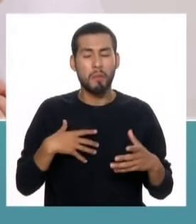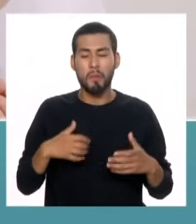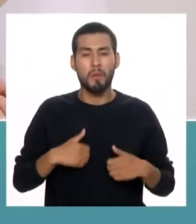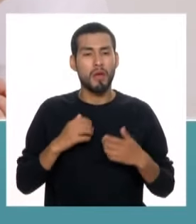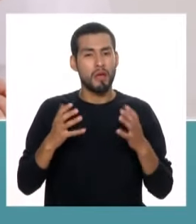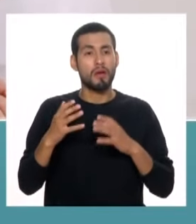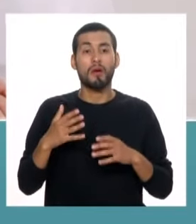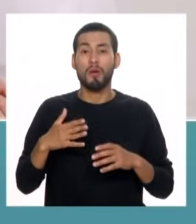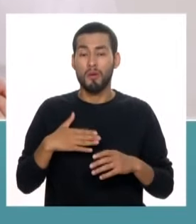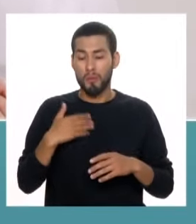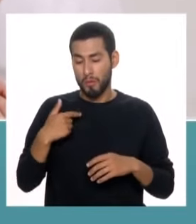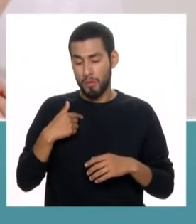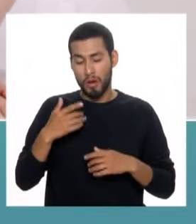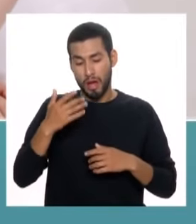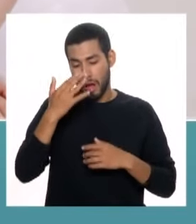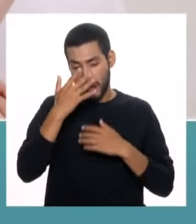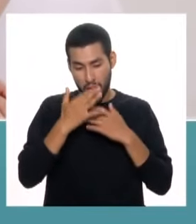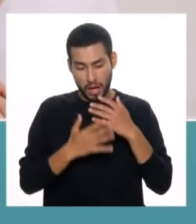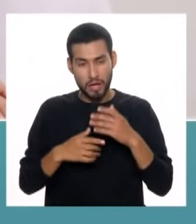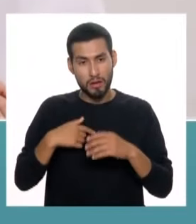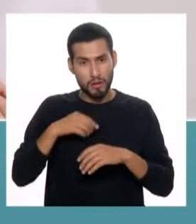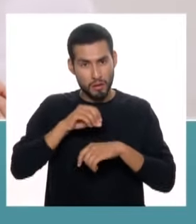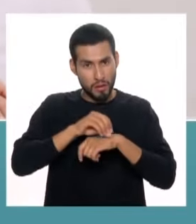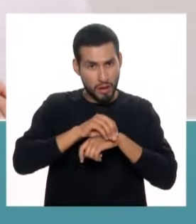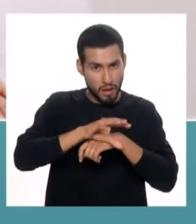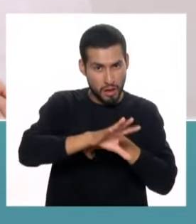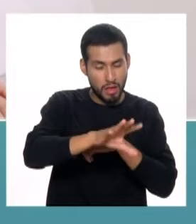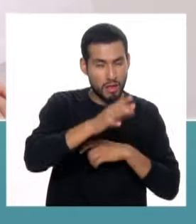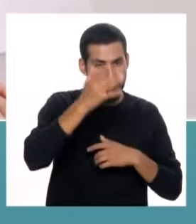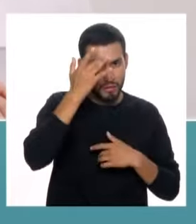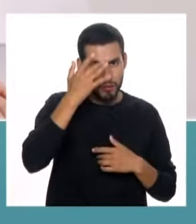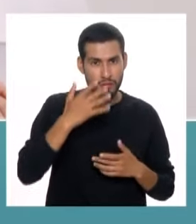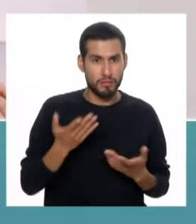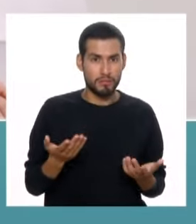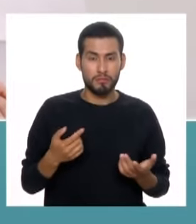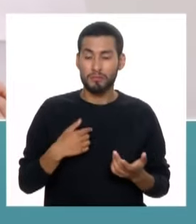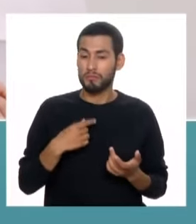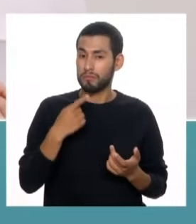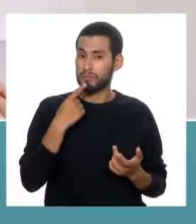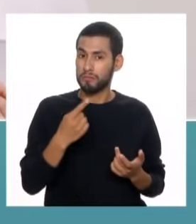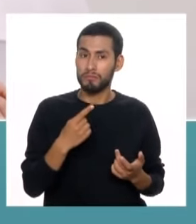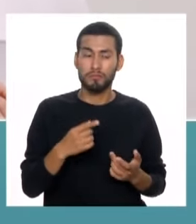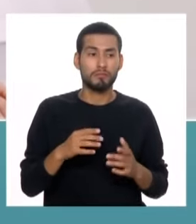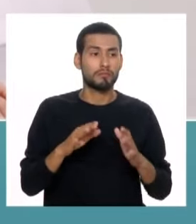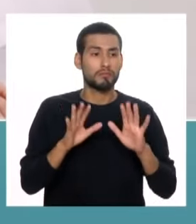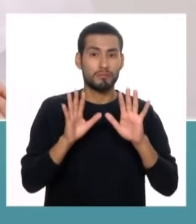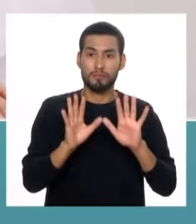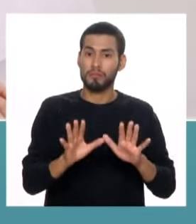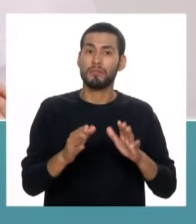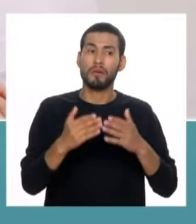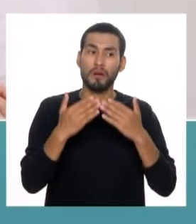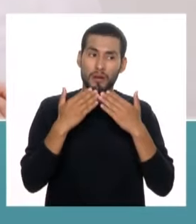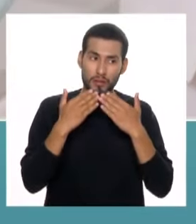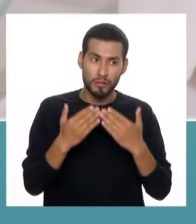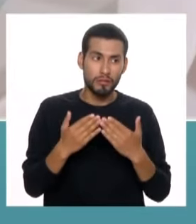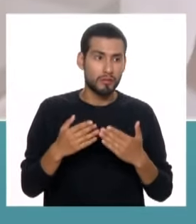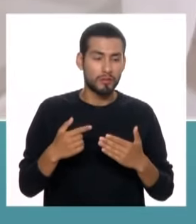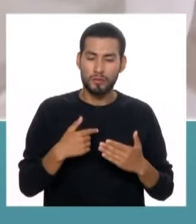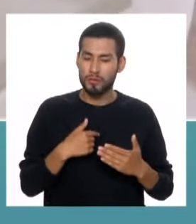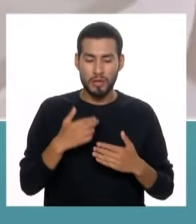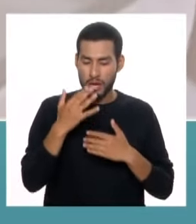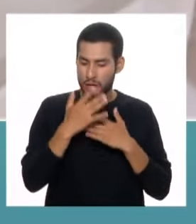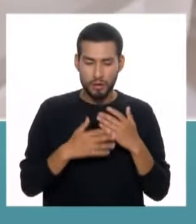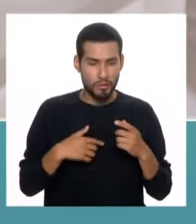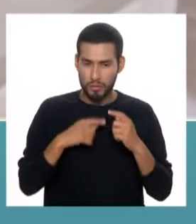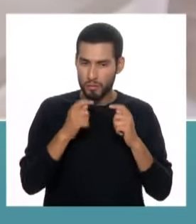tengo el riesgo de contagiar a través de mi donación de sangre. Digo, gracias, muy amable, no puedo donar